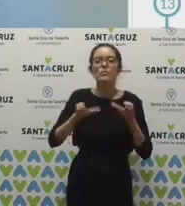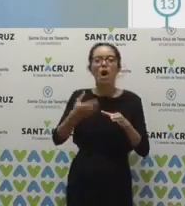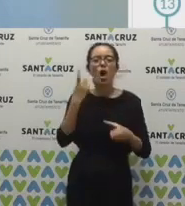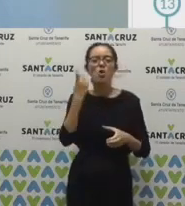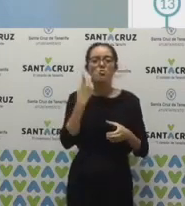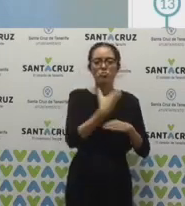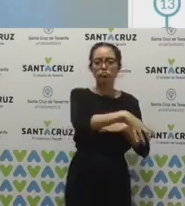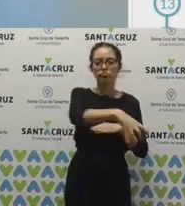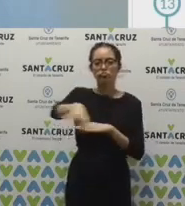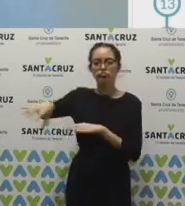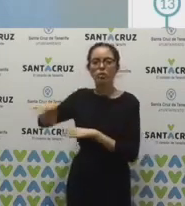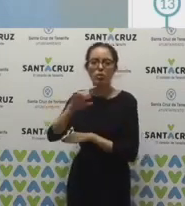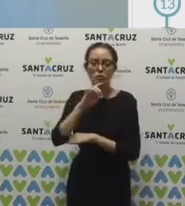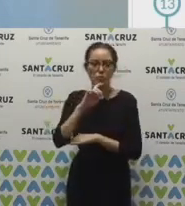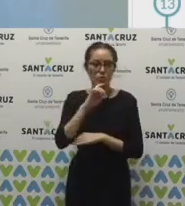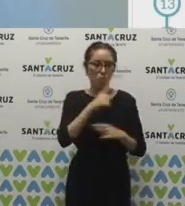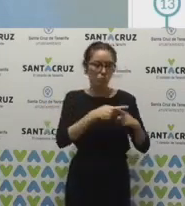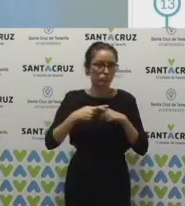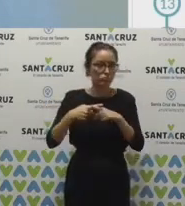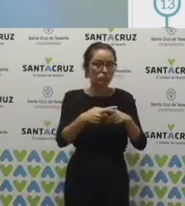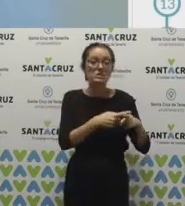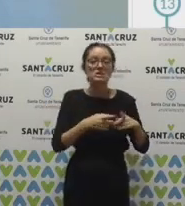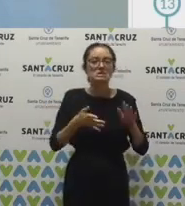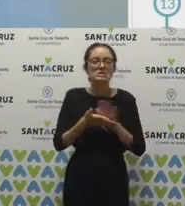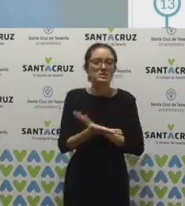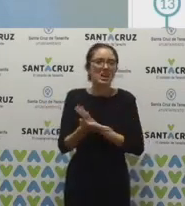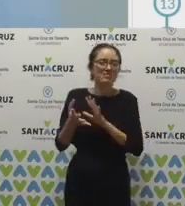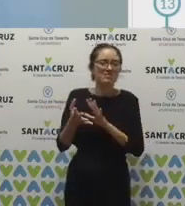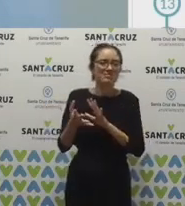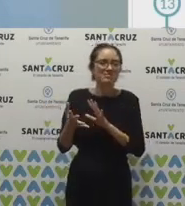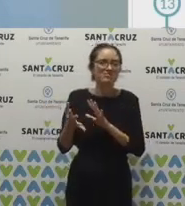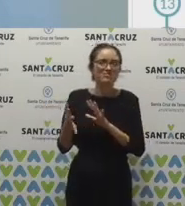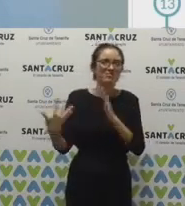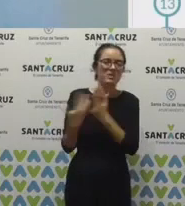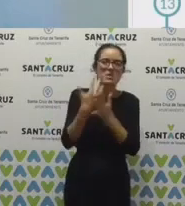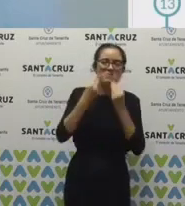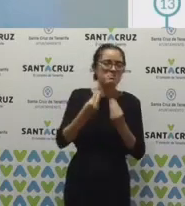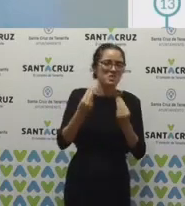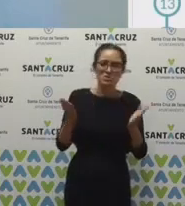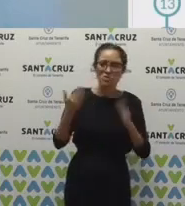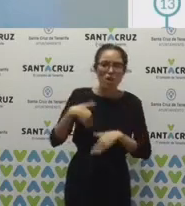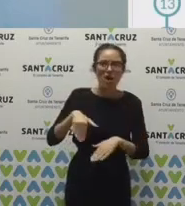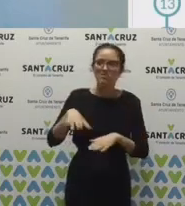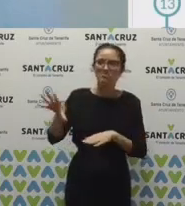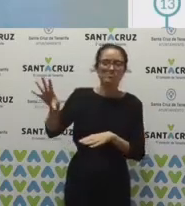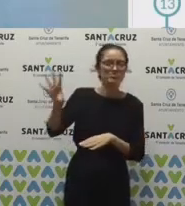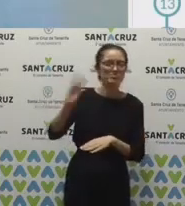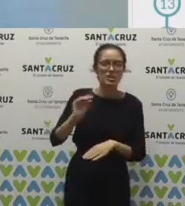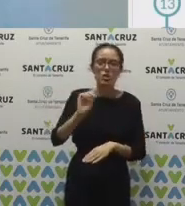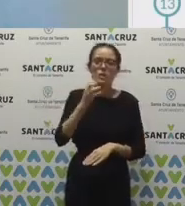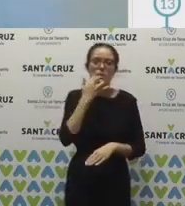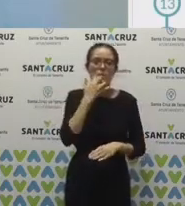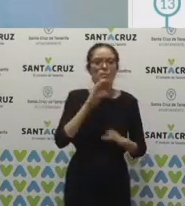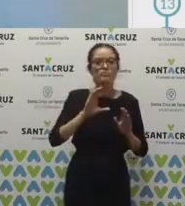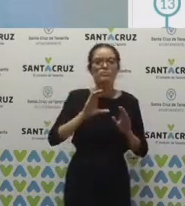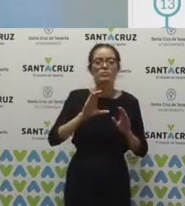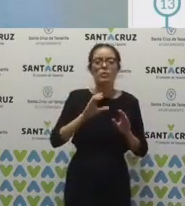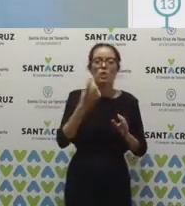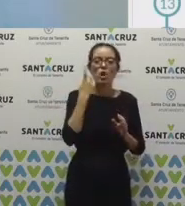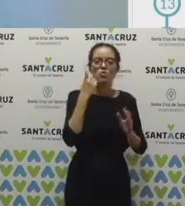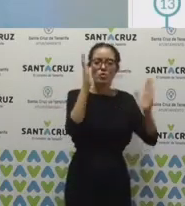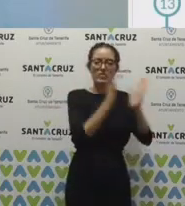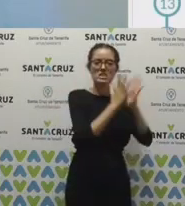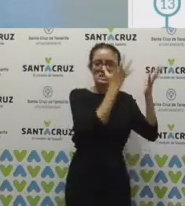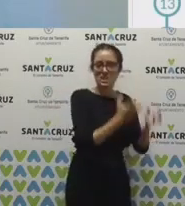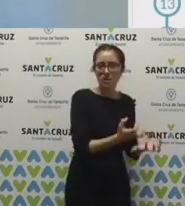redistribución que no se explica no se termina de entender porque un alumno que viva en el barrio de valleseco debería abandonar